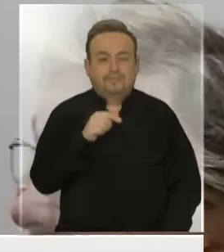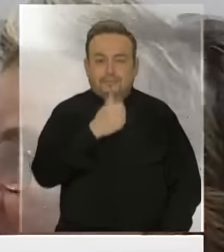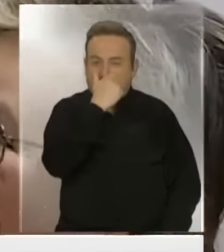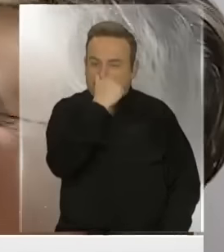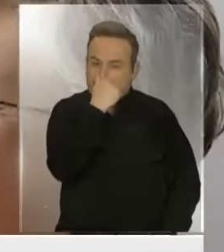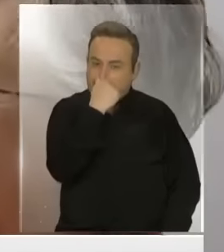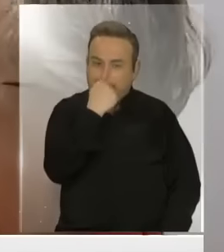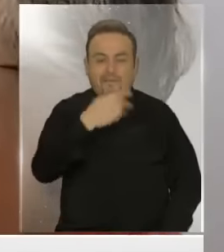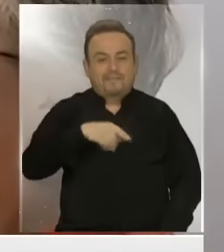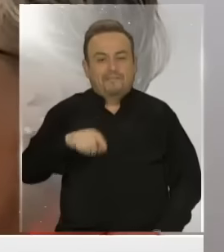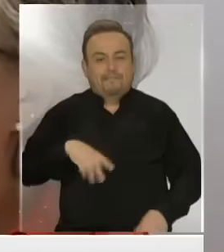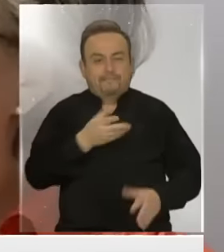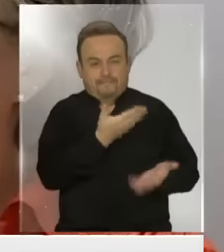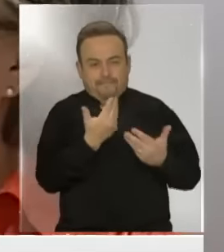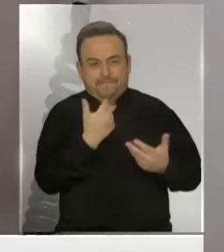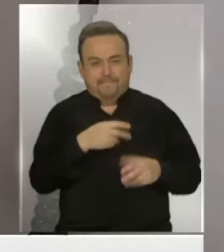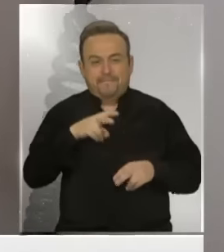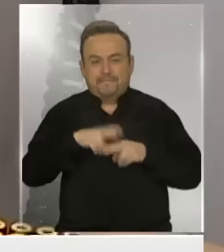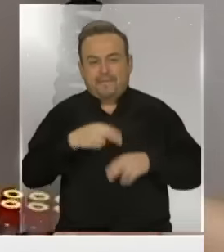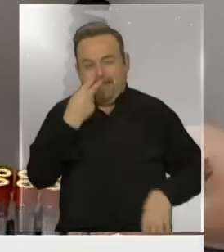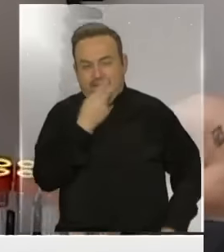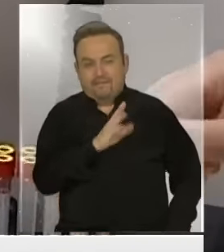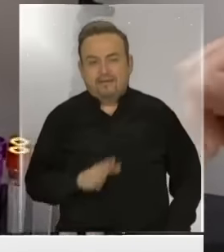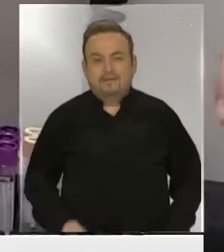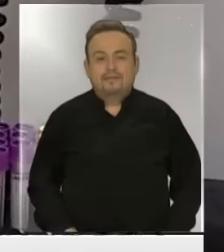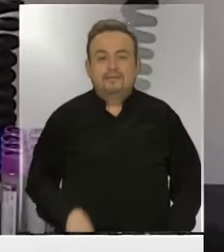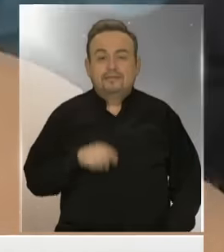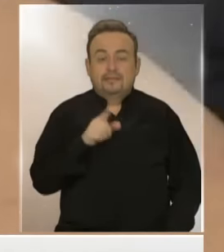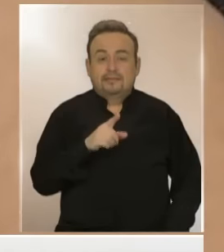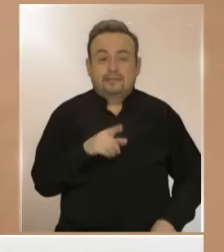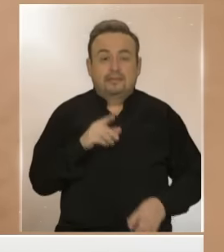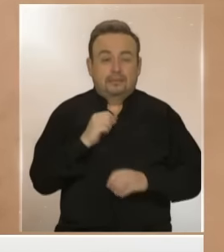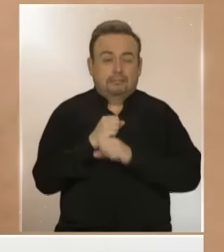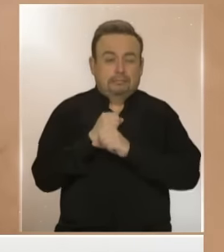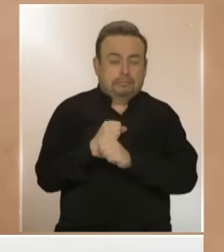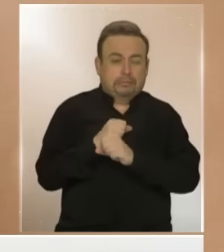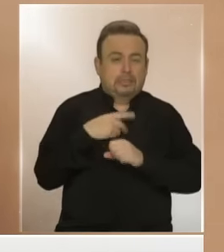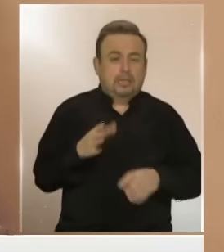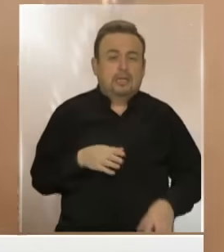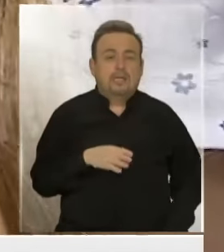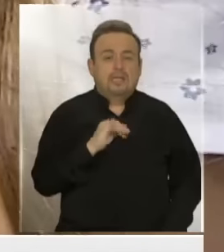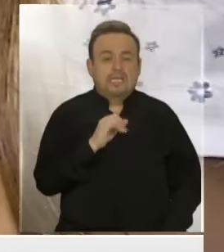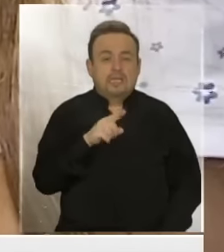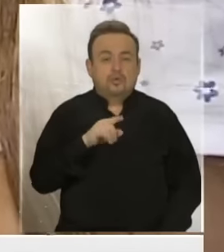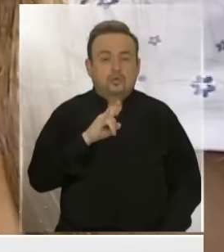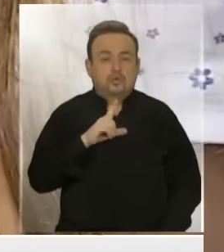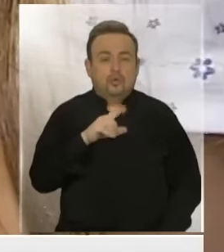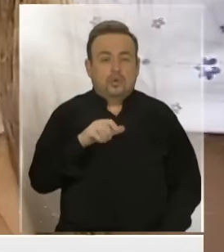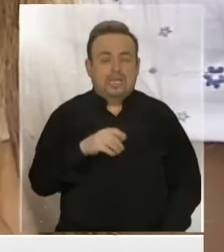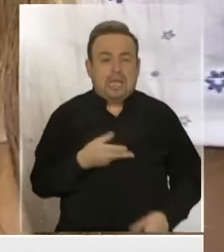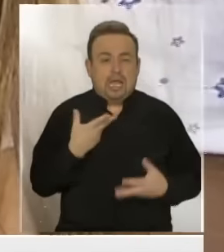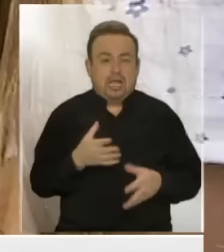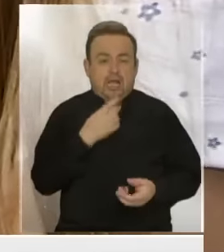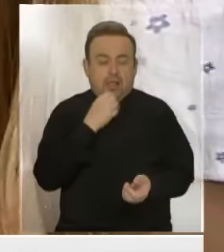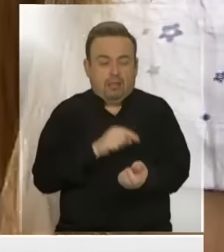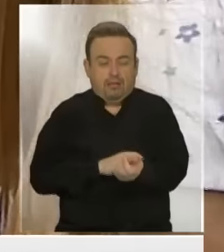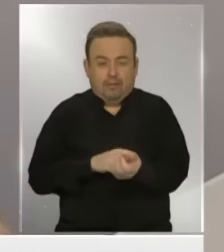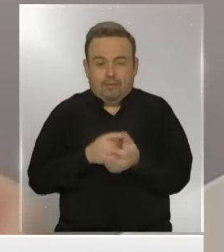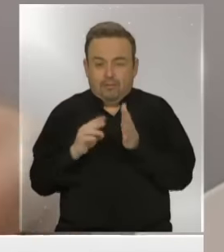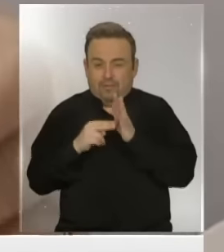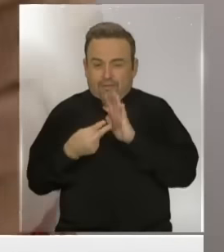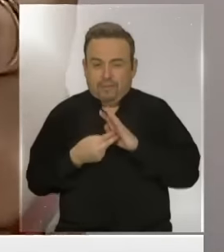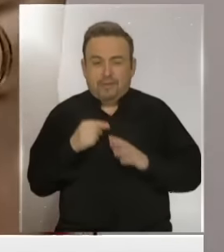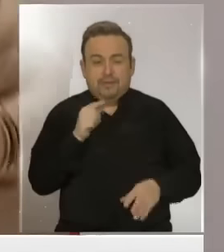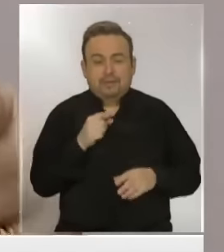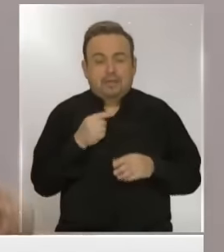nerviosa? Siéntate acá, yo te quisiera ver a ti. Con una resistencia a la insulina diagnosticada hace algunos años, Sonia convivía con